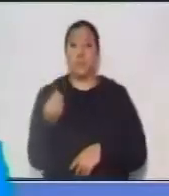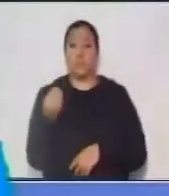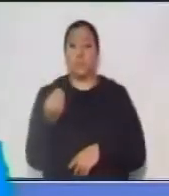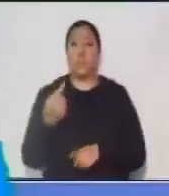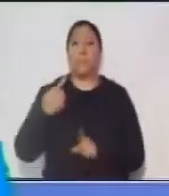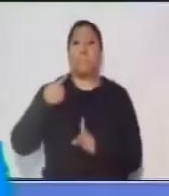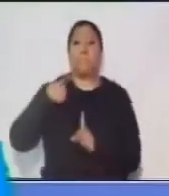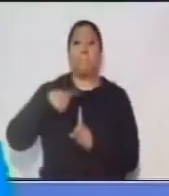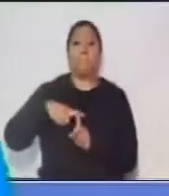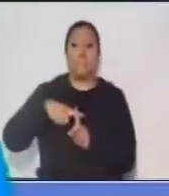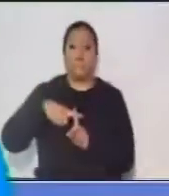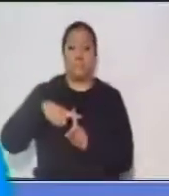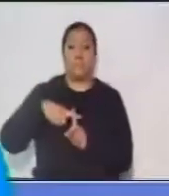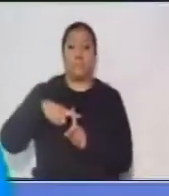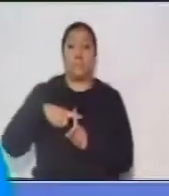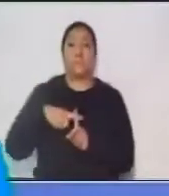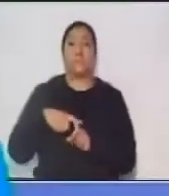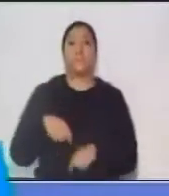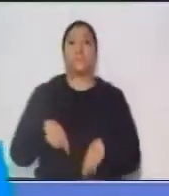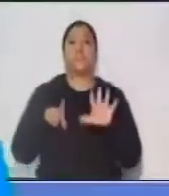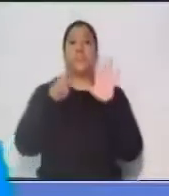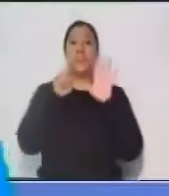más 6 unidades